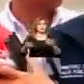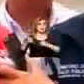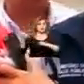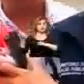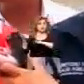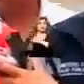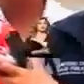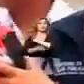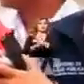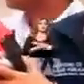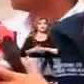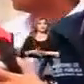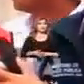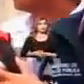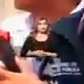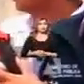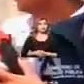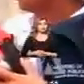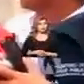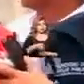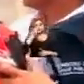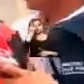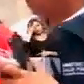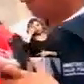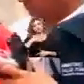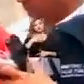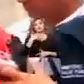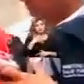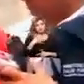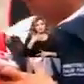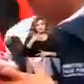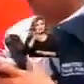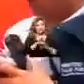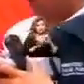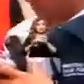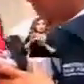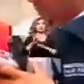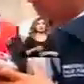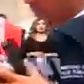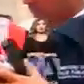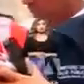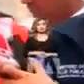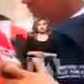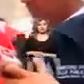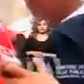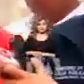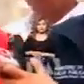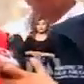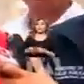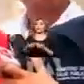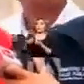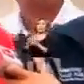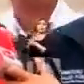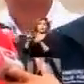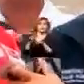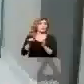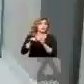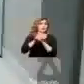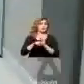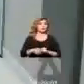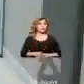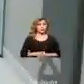otro lado y igual como presentó sintomatología respiratoria se le hizo la prueba. ¿Un caso ajeno y caso hijo? Un caso ajeno, sí, pero ya